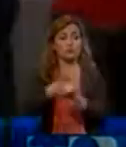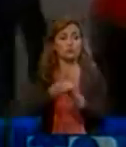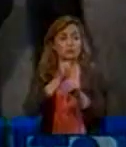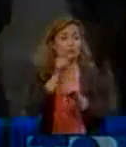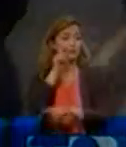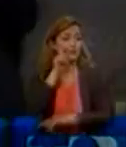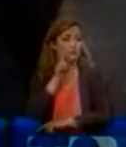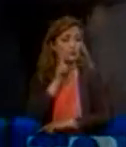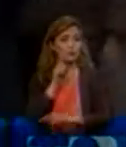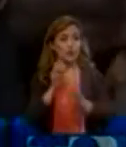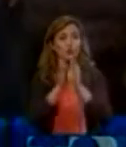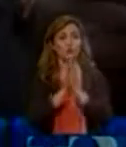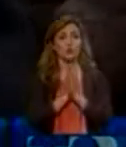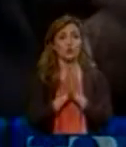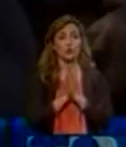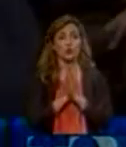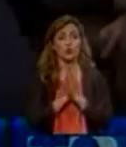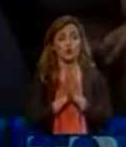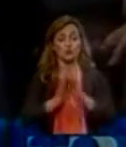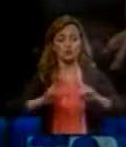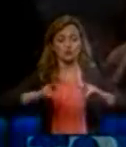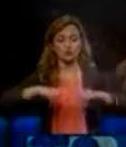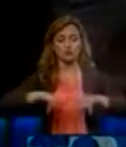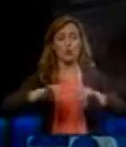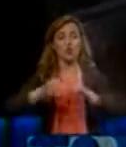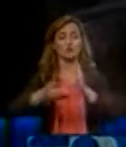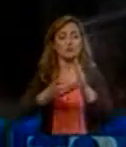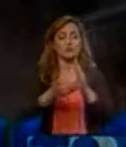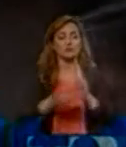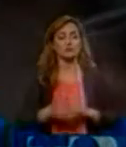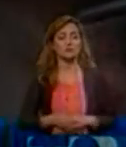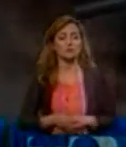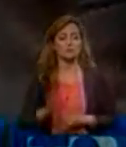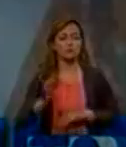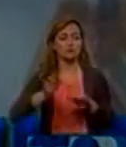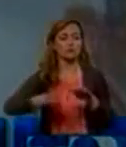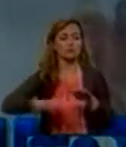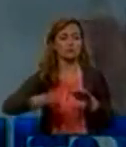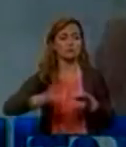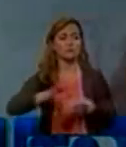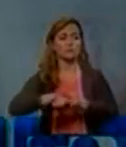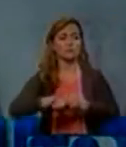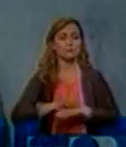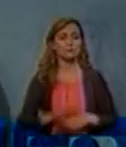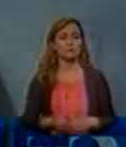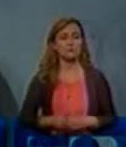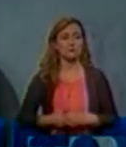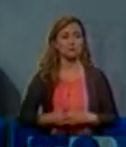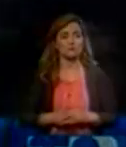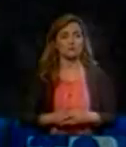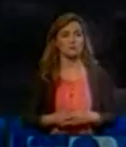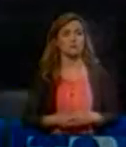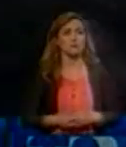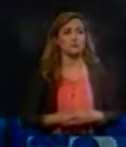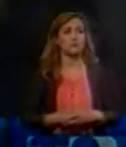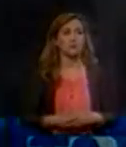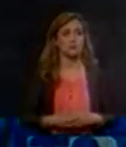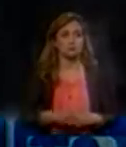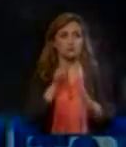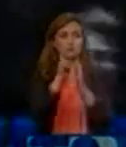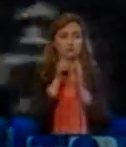Assange solicitó la reapertura de su caso. Según manifestó su abogada tras la detención, su causa había sido archivada por la